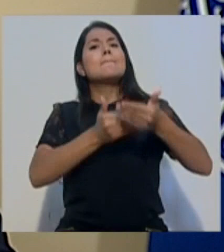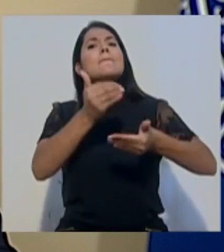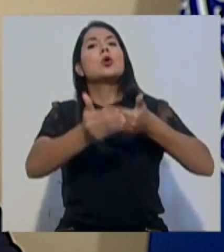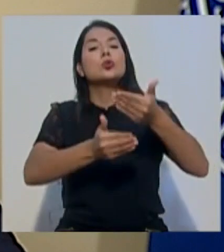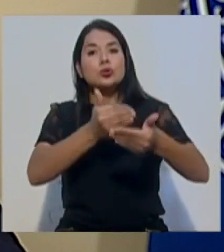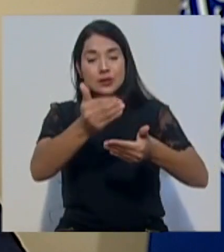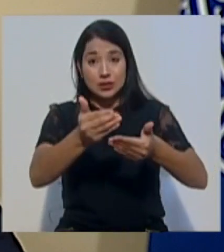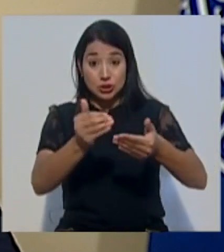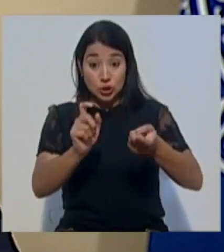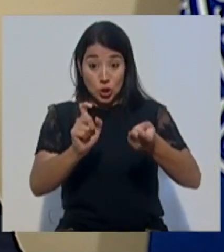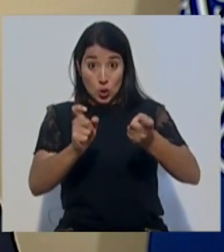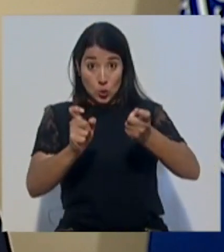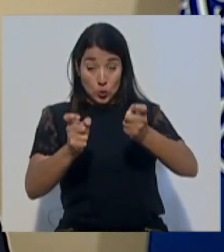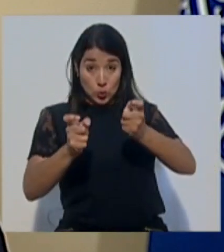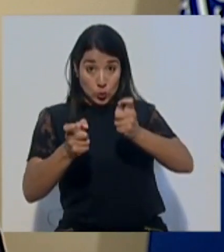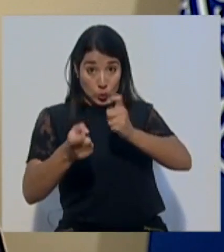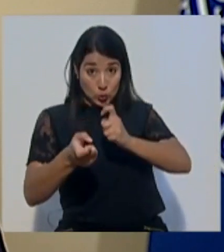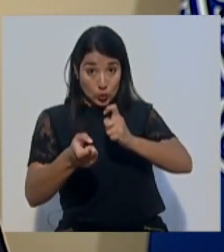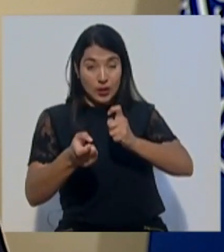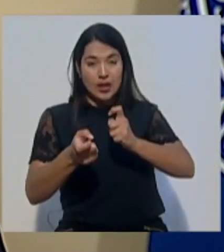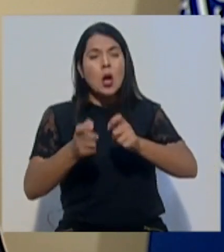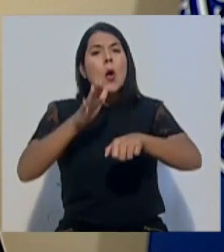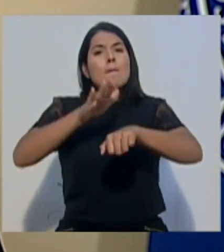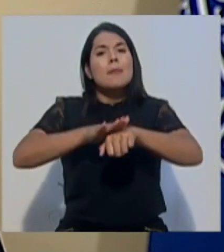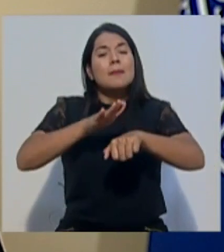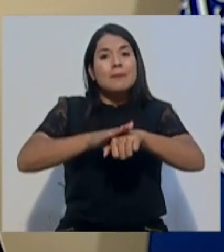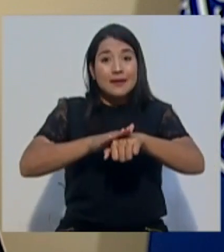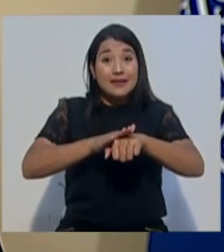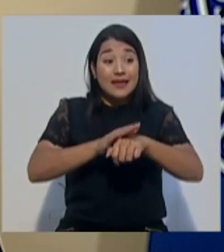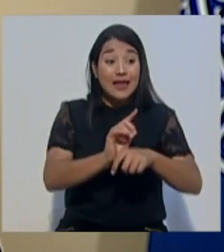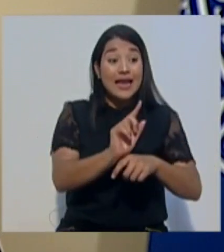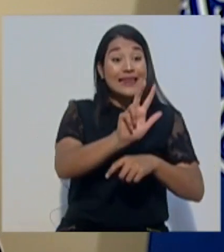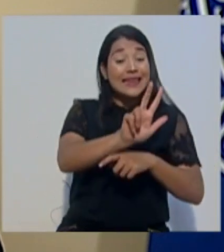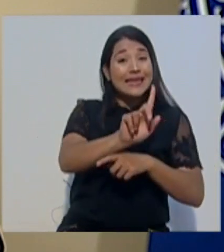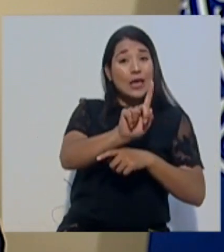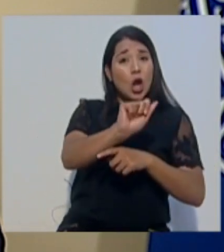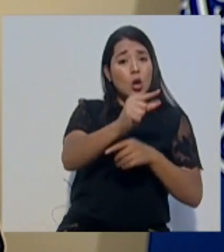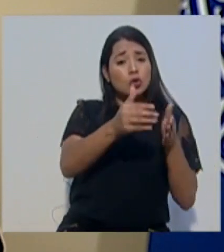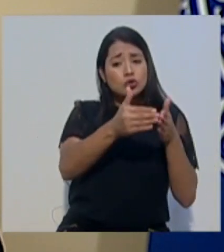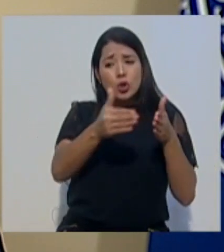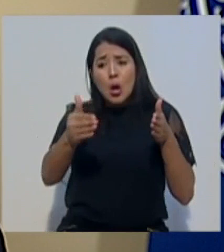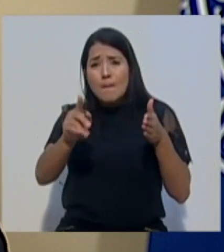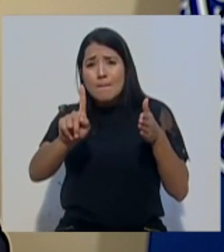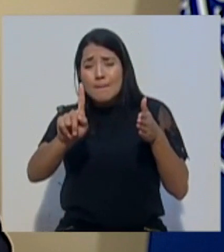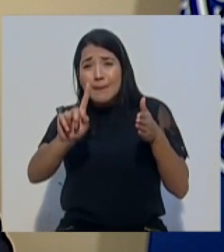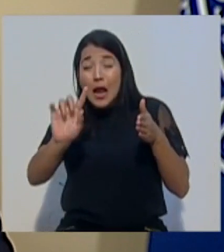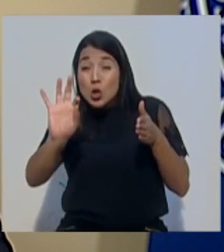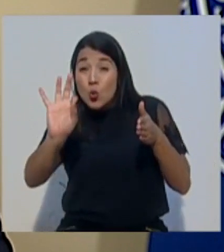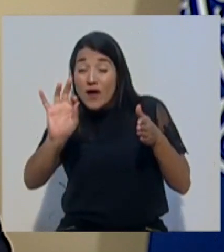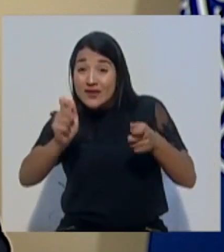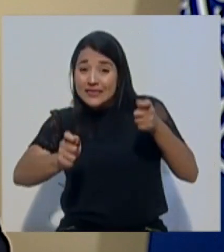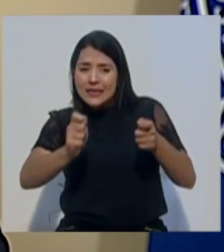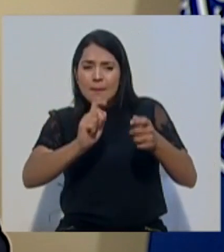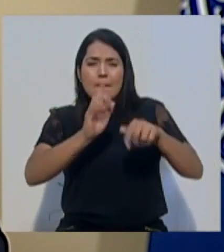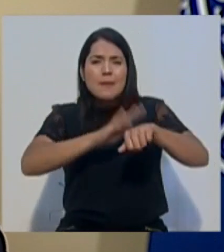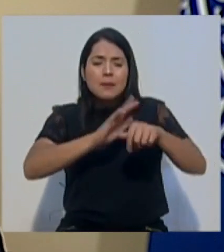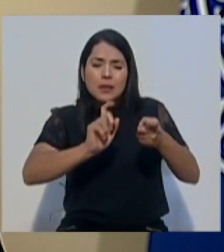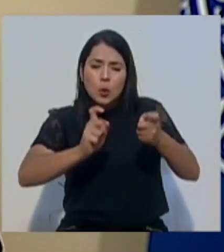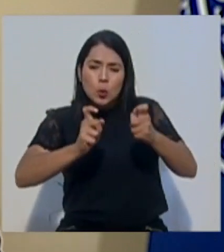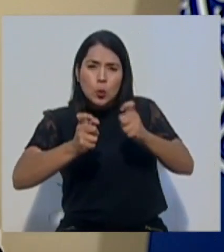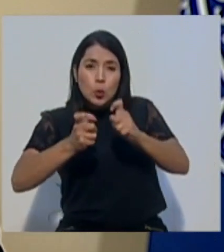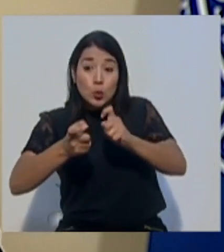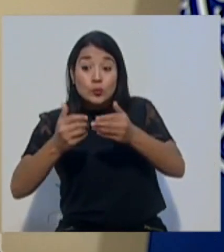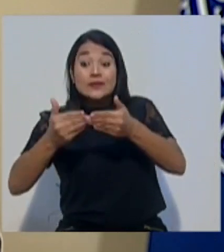hasta ese día nos ayudará a afinar las acciones, pasamos a este modelo de gestión